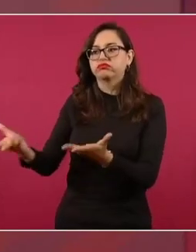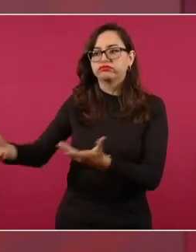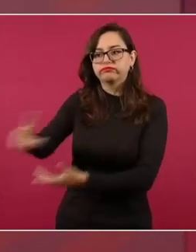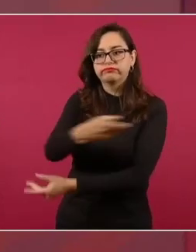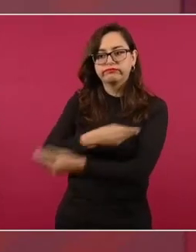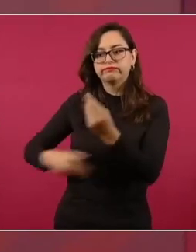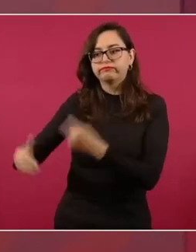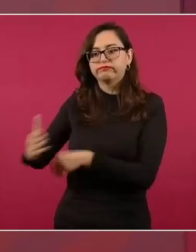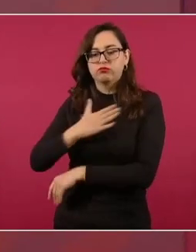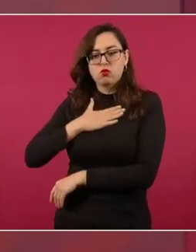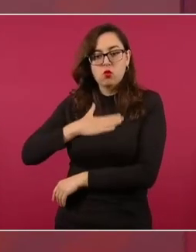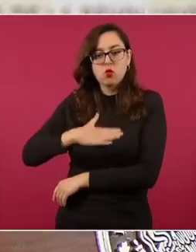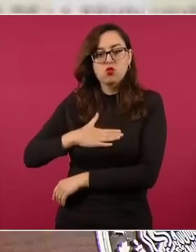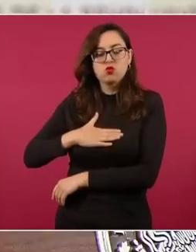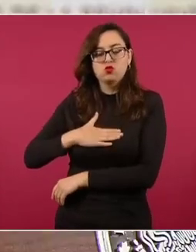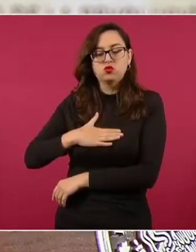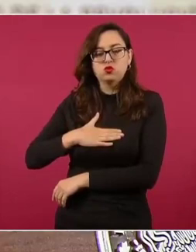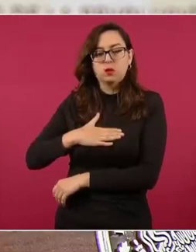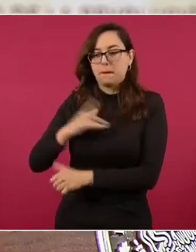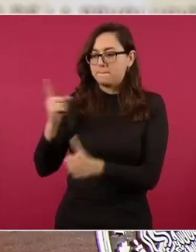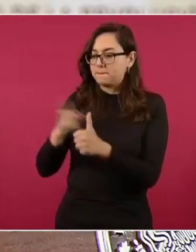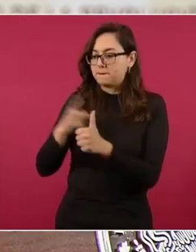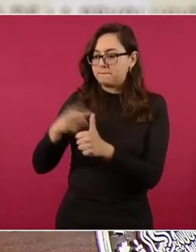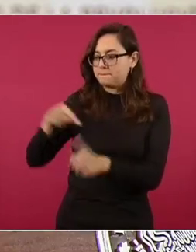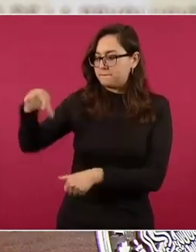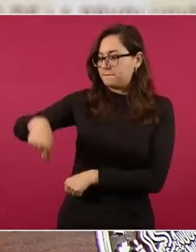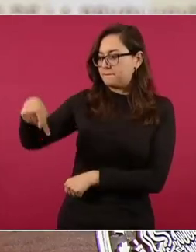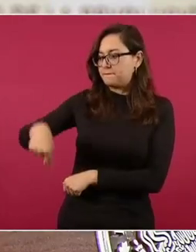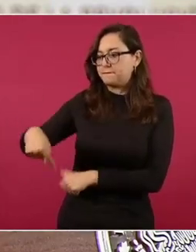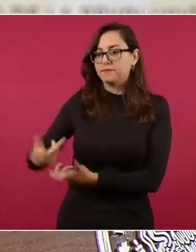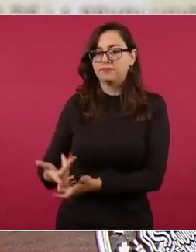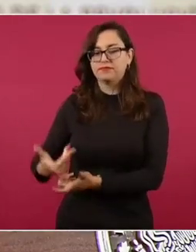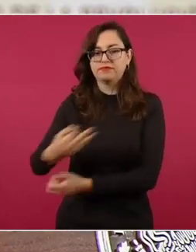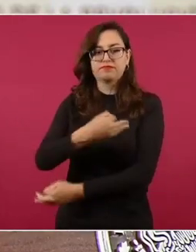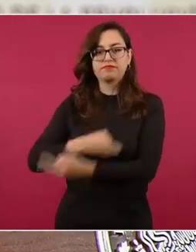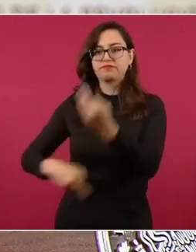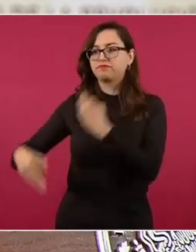con justicia, que alcance a todos,